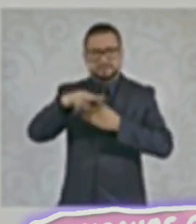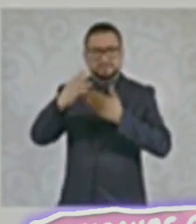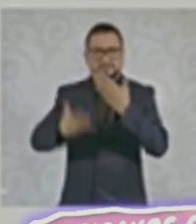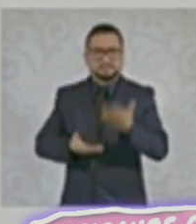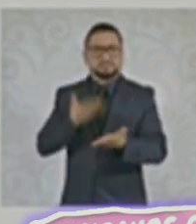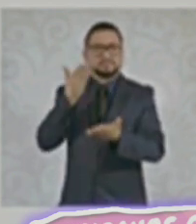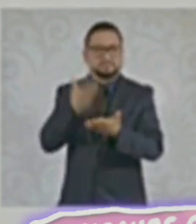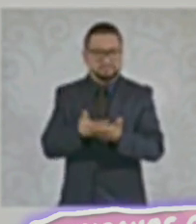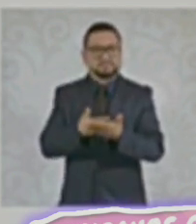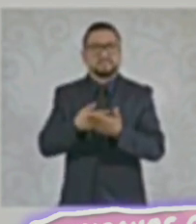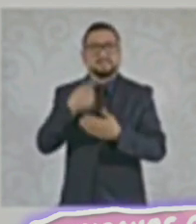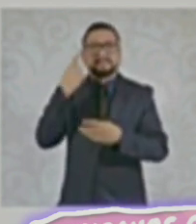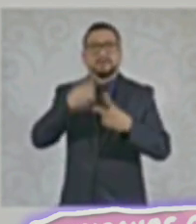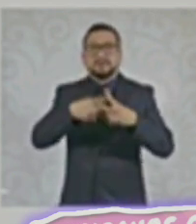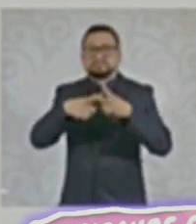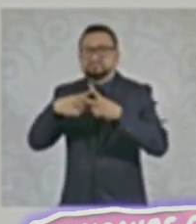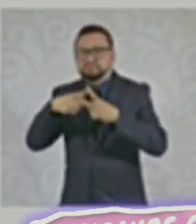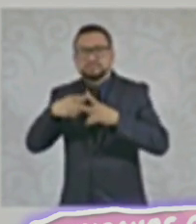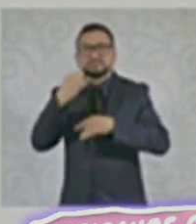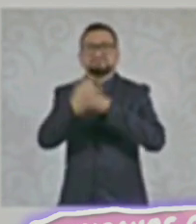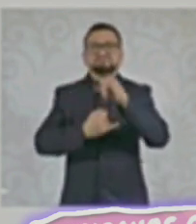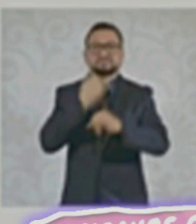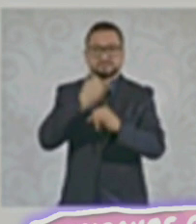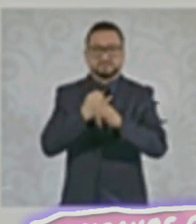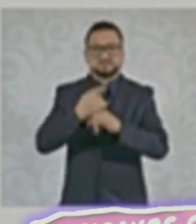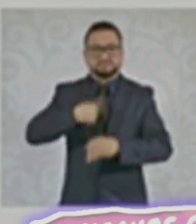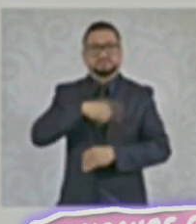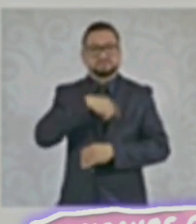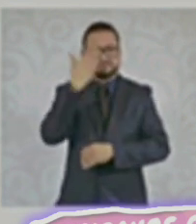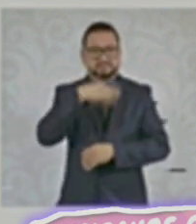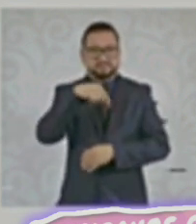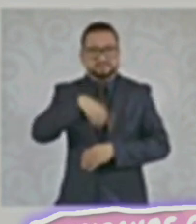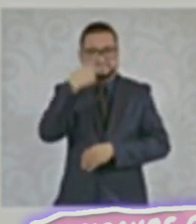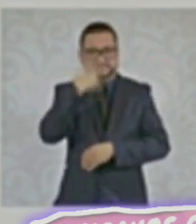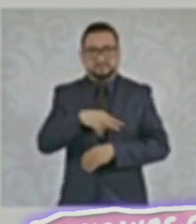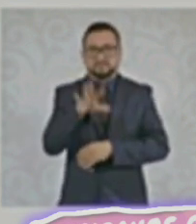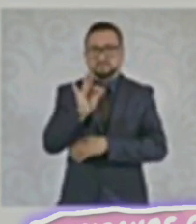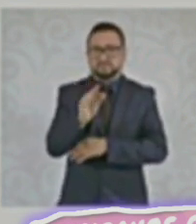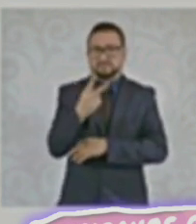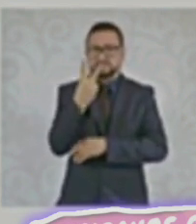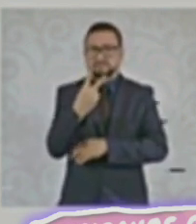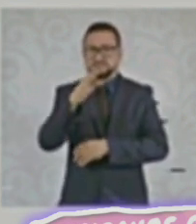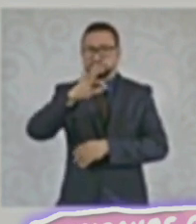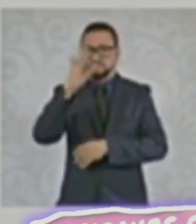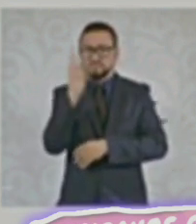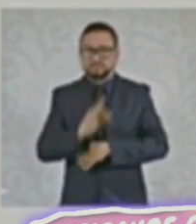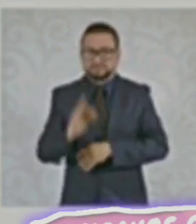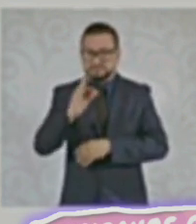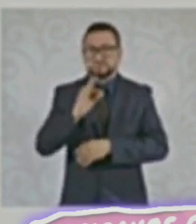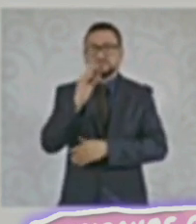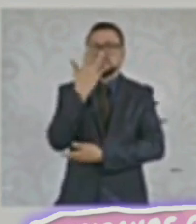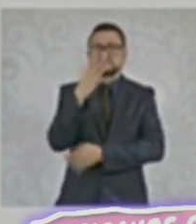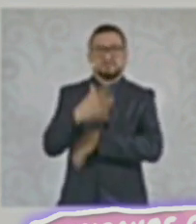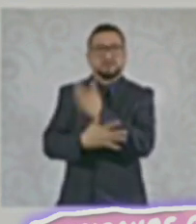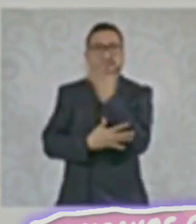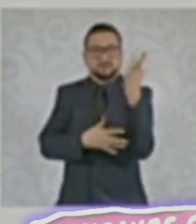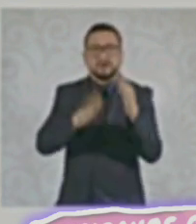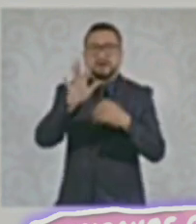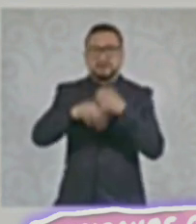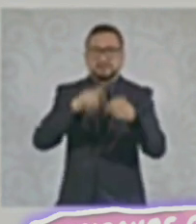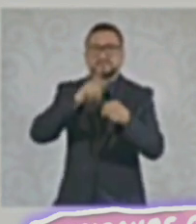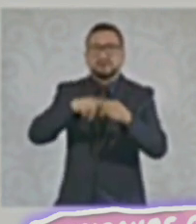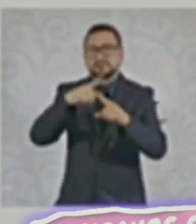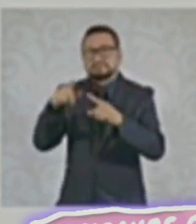a las mediciones internacionales. Nosotros sabemos que en México hay 42% de ecosistemas con ciertos grados de